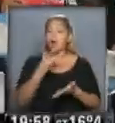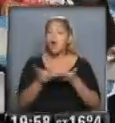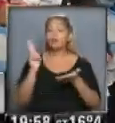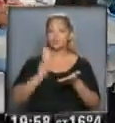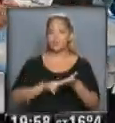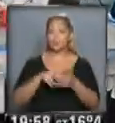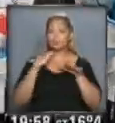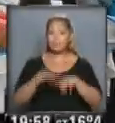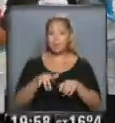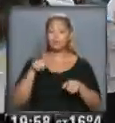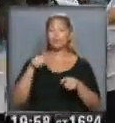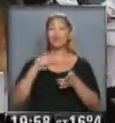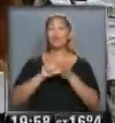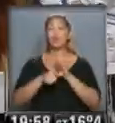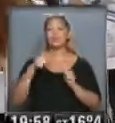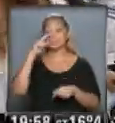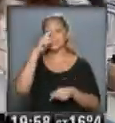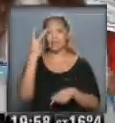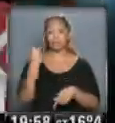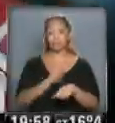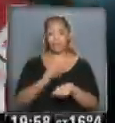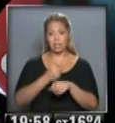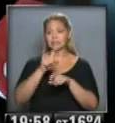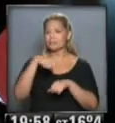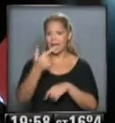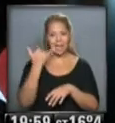72 horas a partir de mañana mismo.